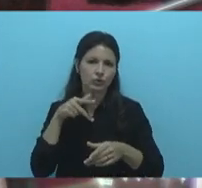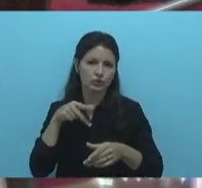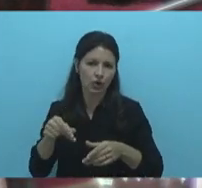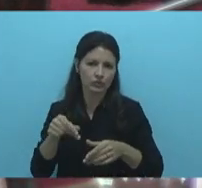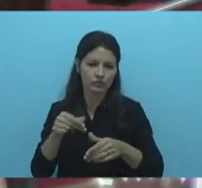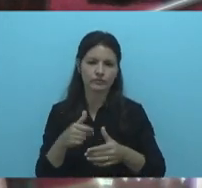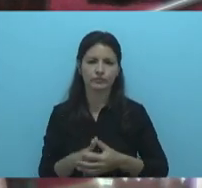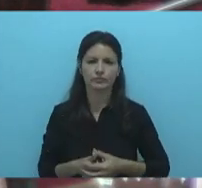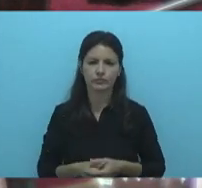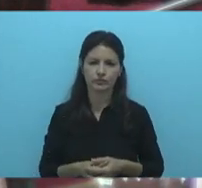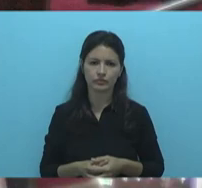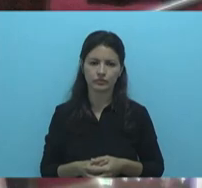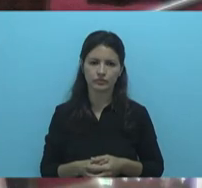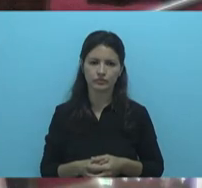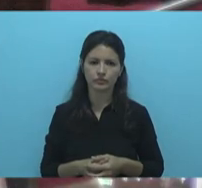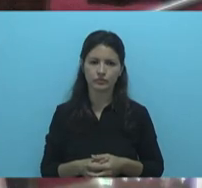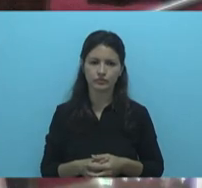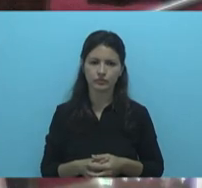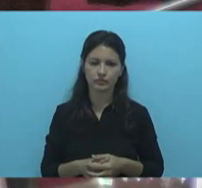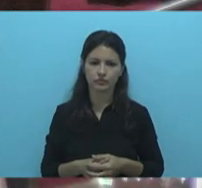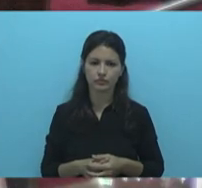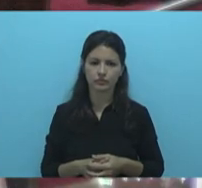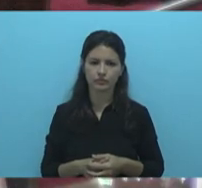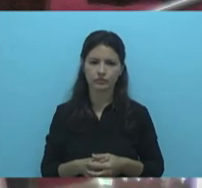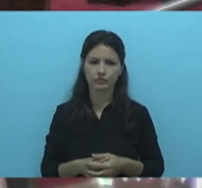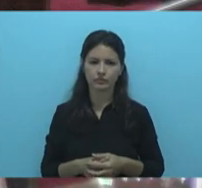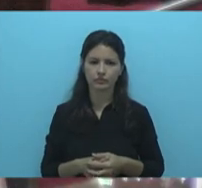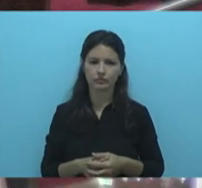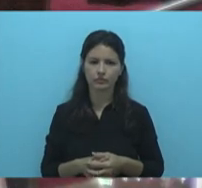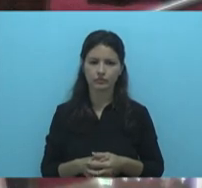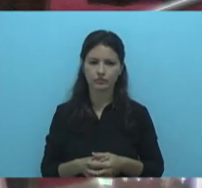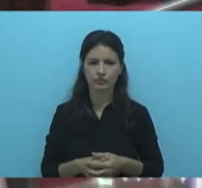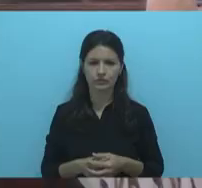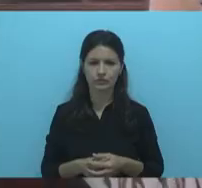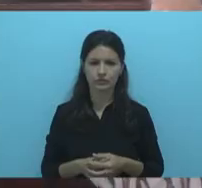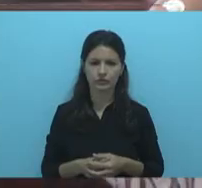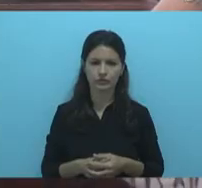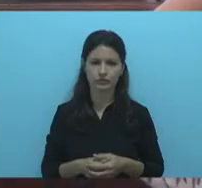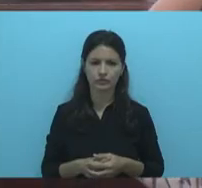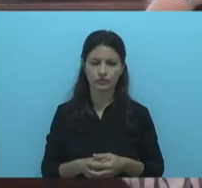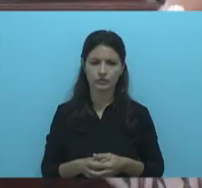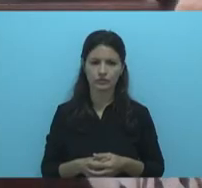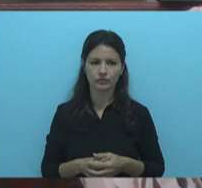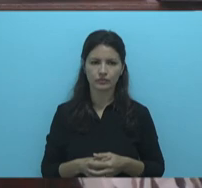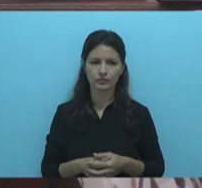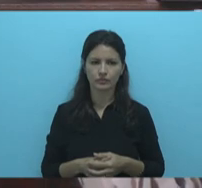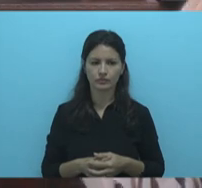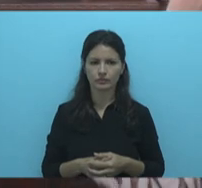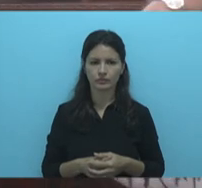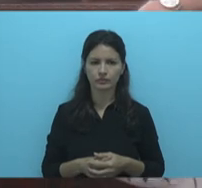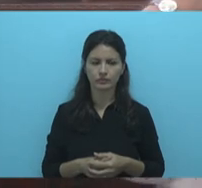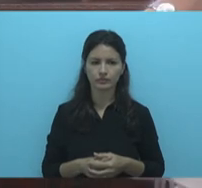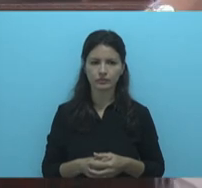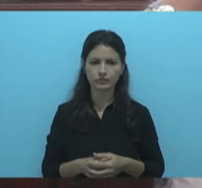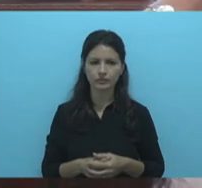voto negativo o no positivo al artículo 4. Gracias. Gracias, diputada. Diputada Granata, tiene